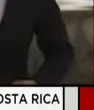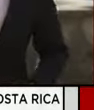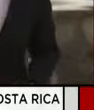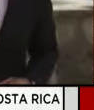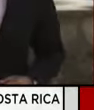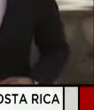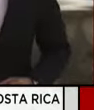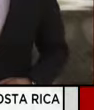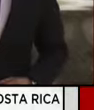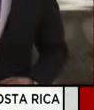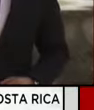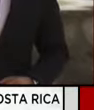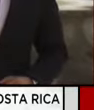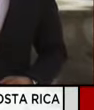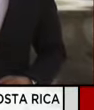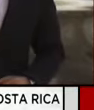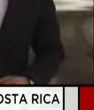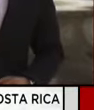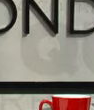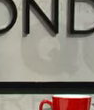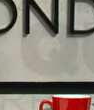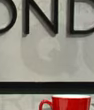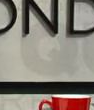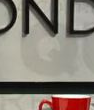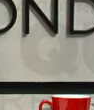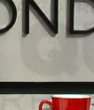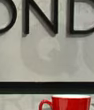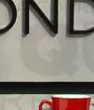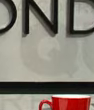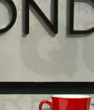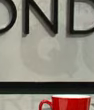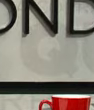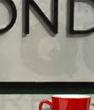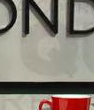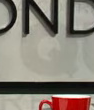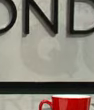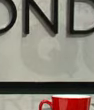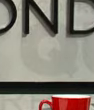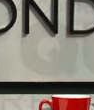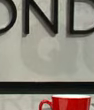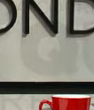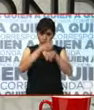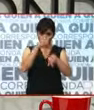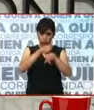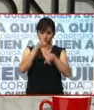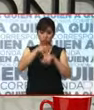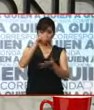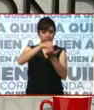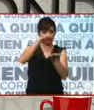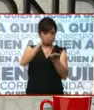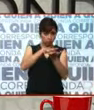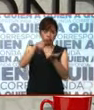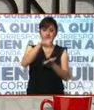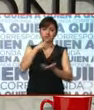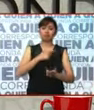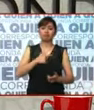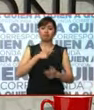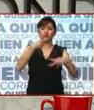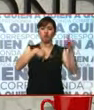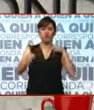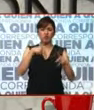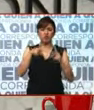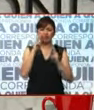los esperamos esta noche. Claro que sí, gracias Carlos, en punto de las 8 de la noche a través de Azteca 7, pues ahí tenemos una cita, iremos a disfrutar de este